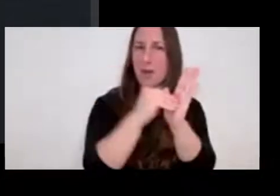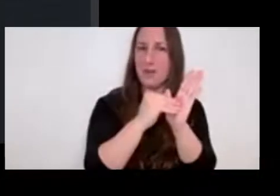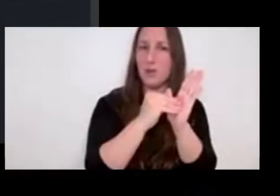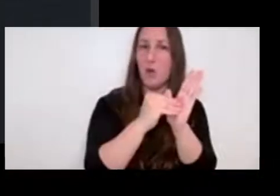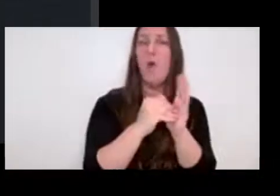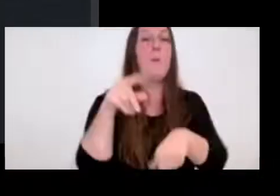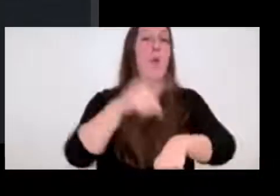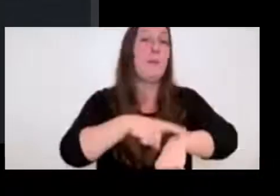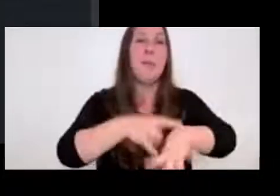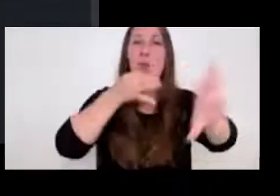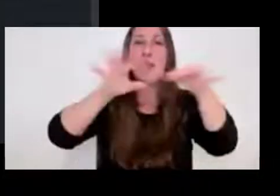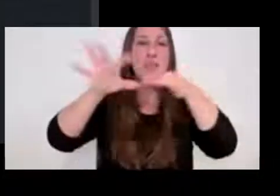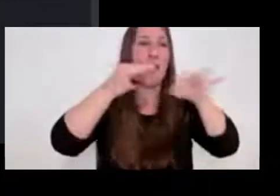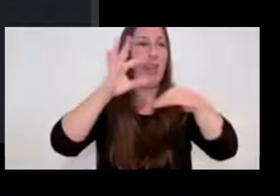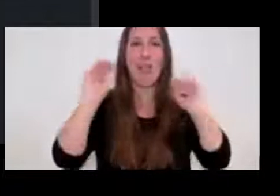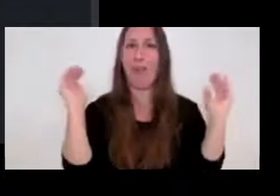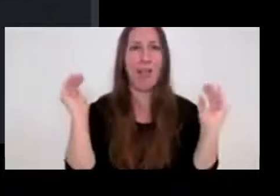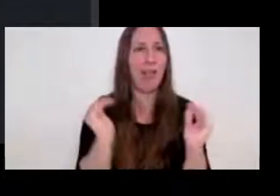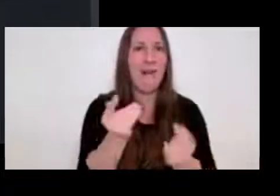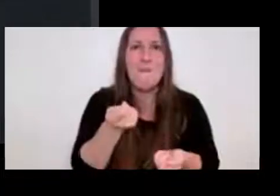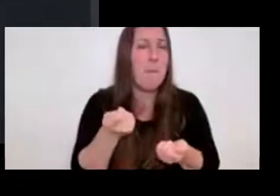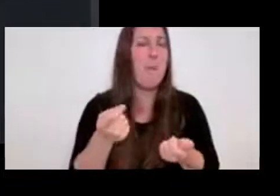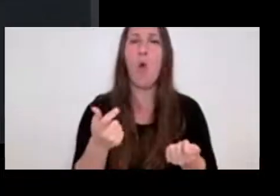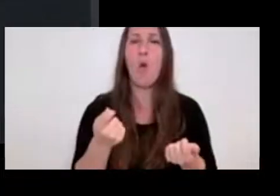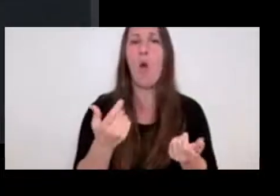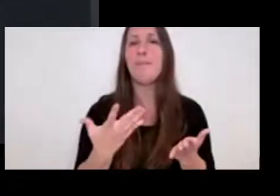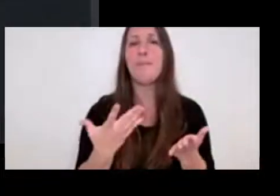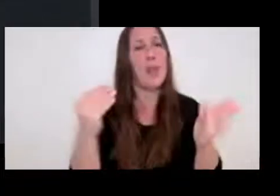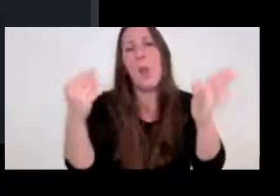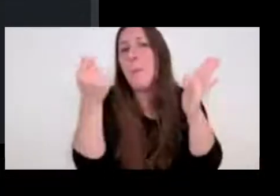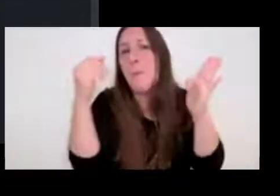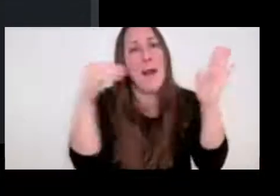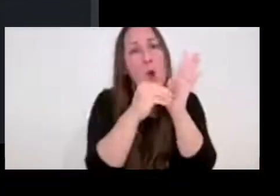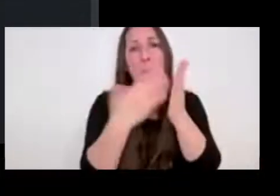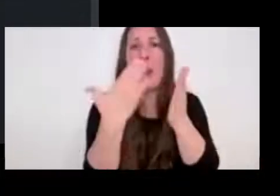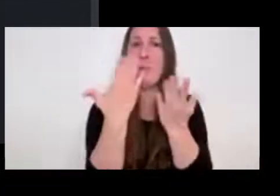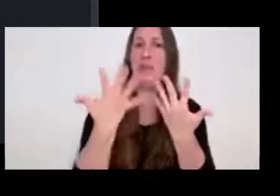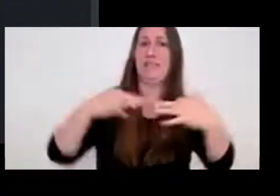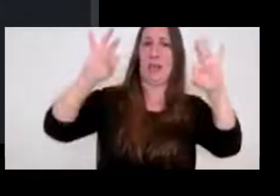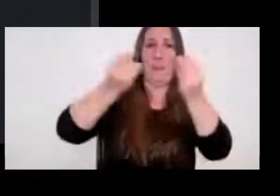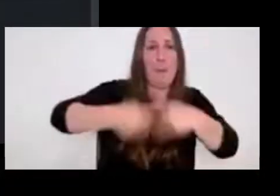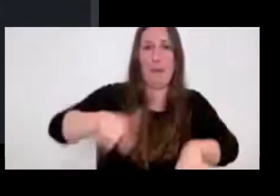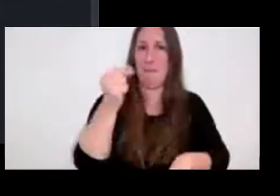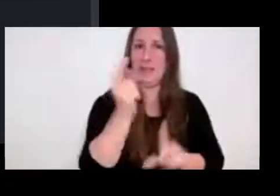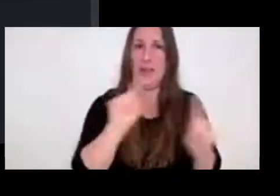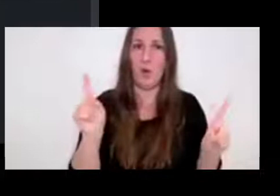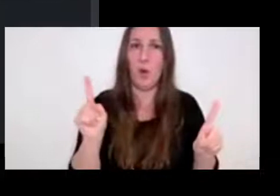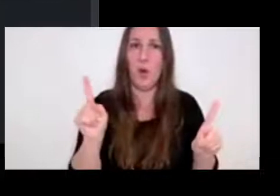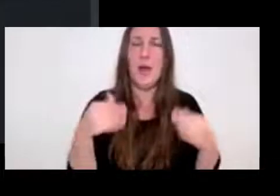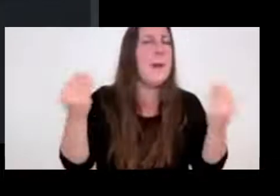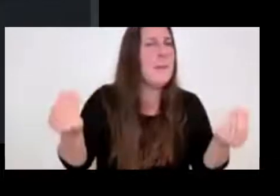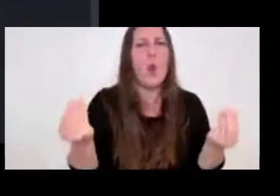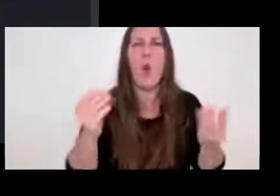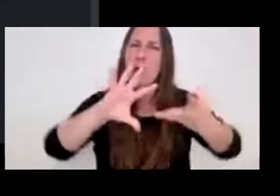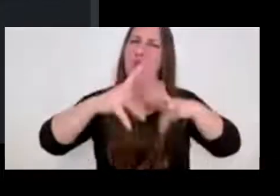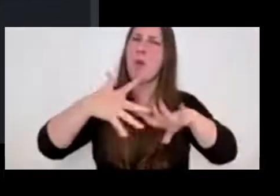venta, las ventas son a valores que se puedan recuperar. Pero este escenario no lo podemos obviar antes de esto, digamos, ¿no?